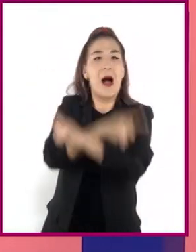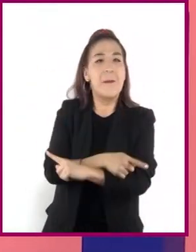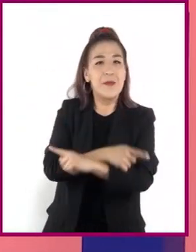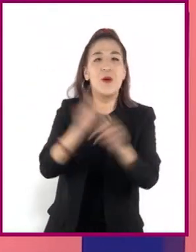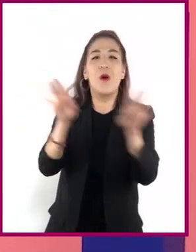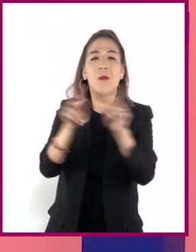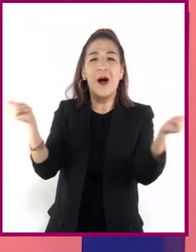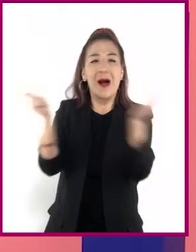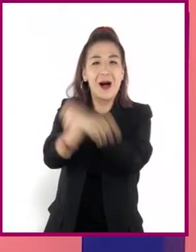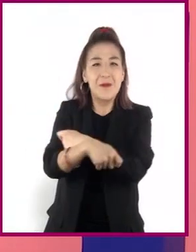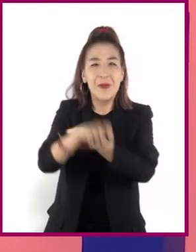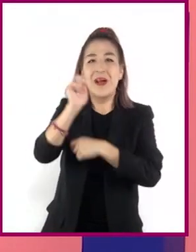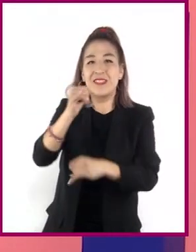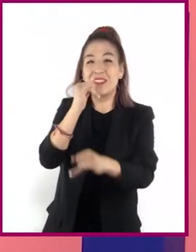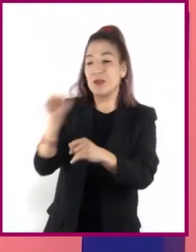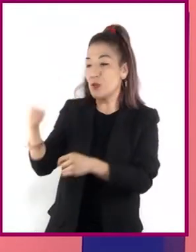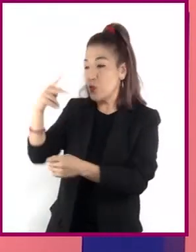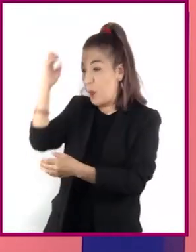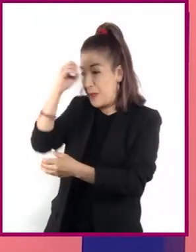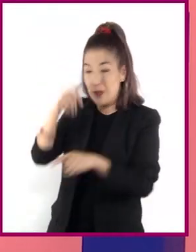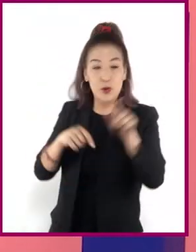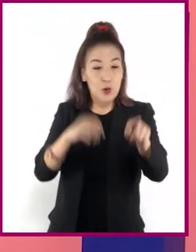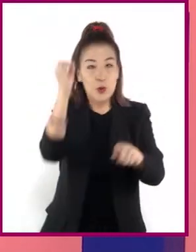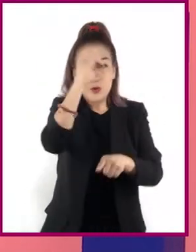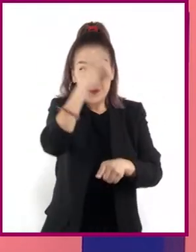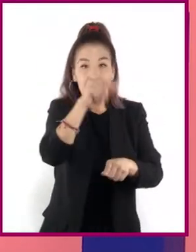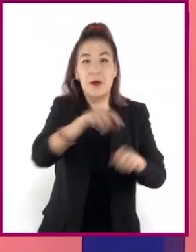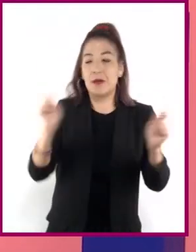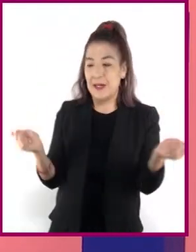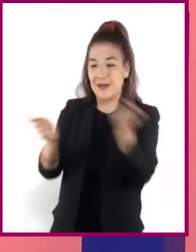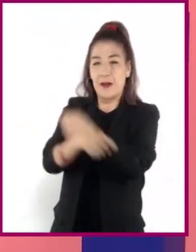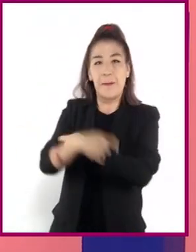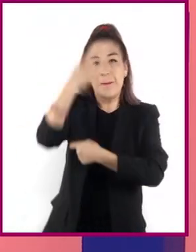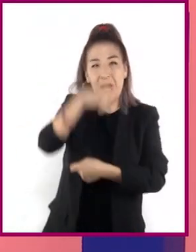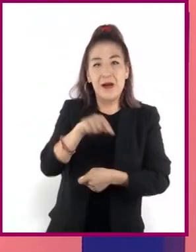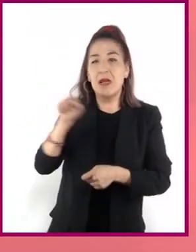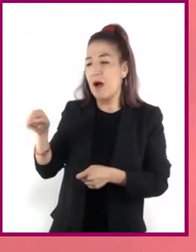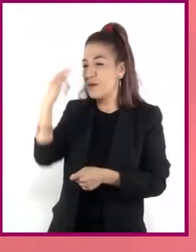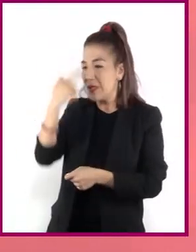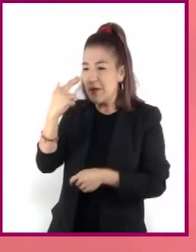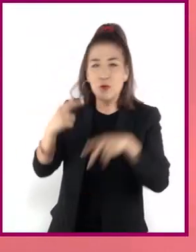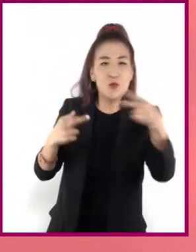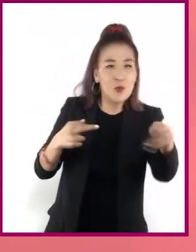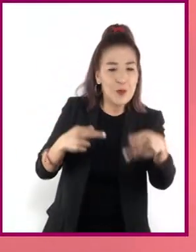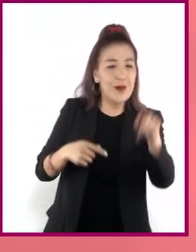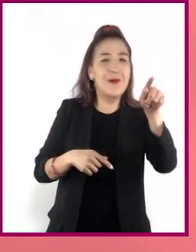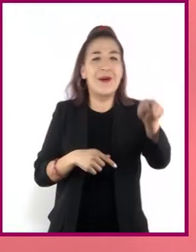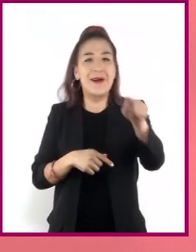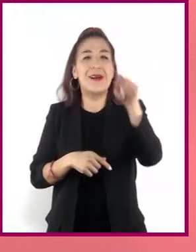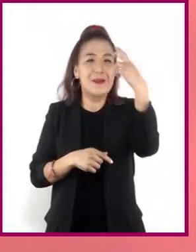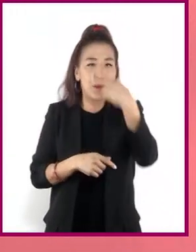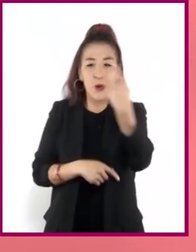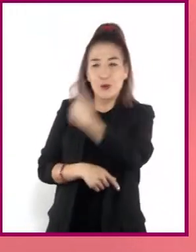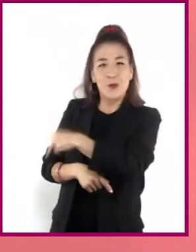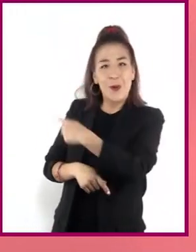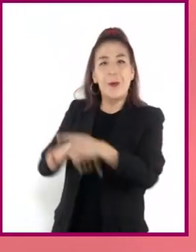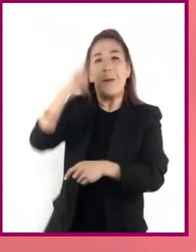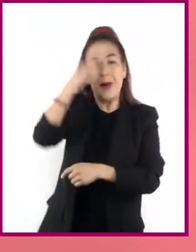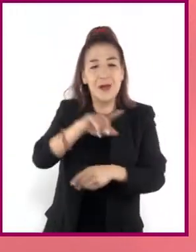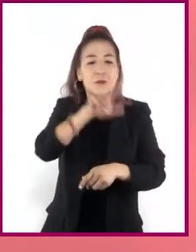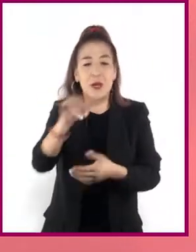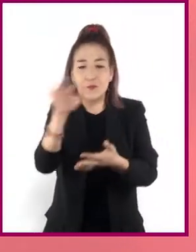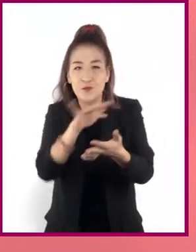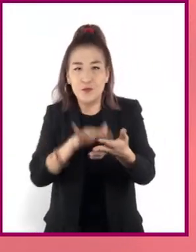web recuerden que deben sugerir modificaciones de mejorar recuerden que el trabajo de